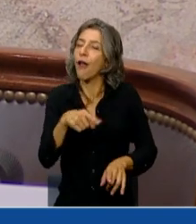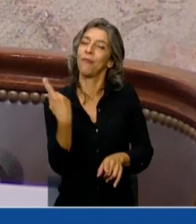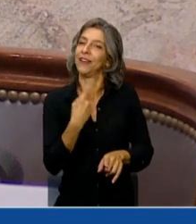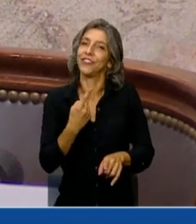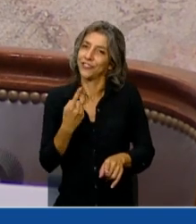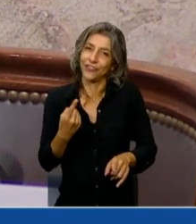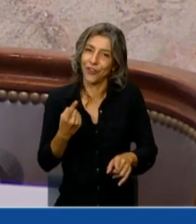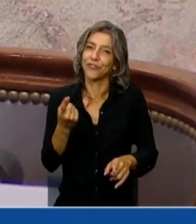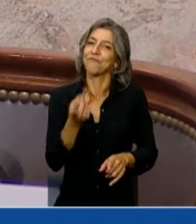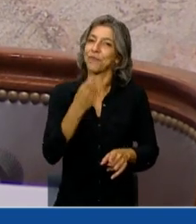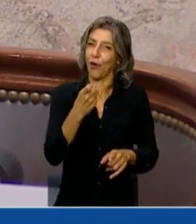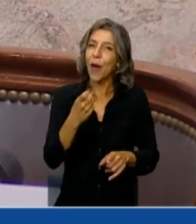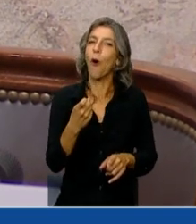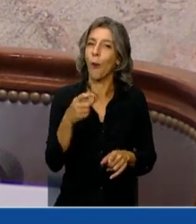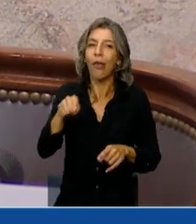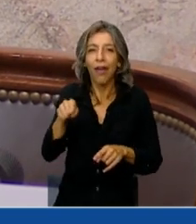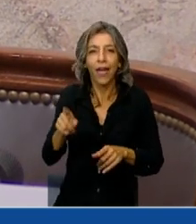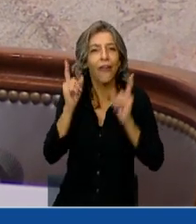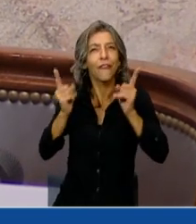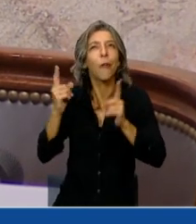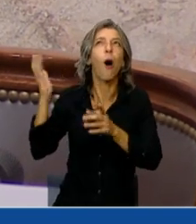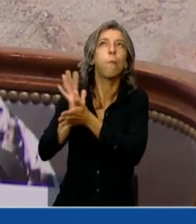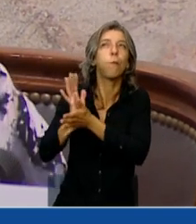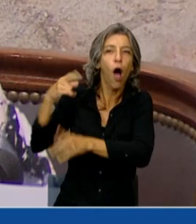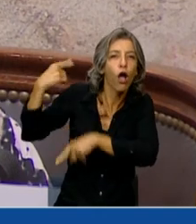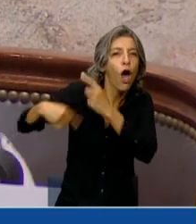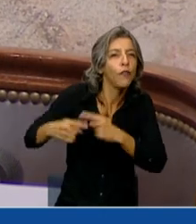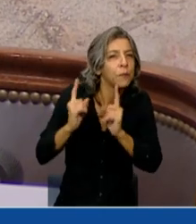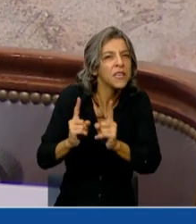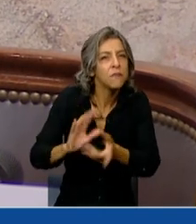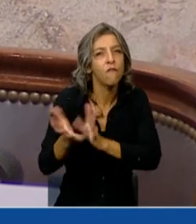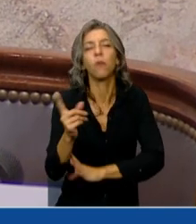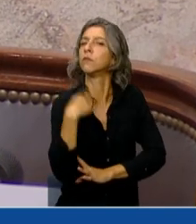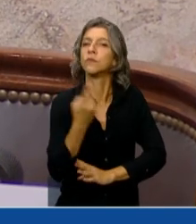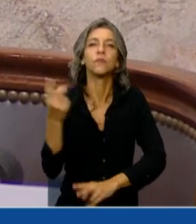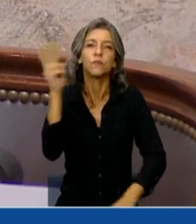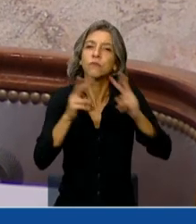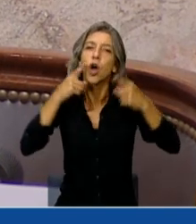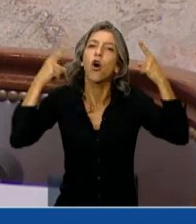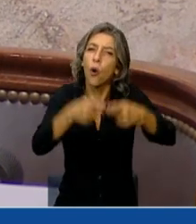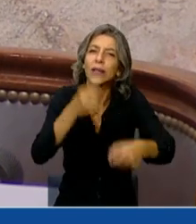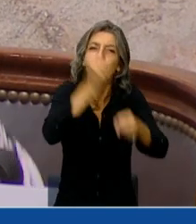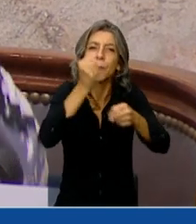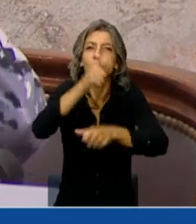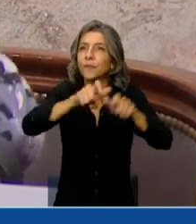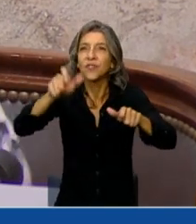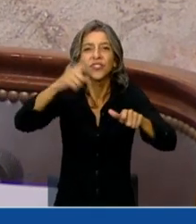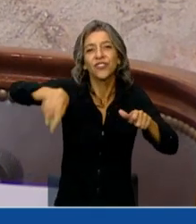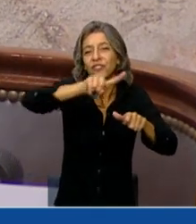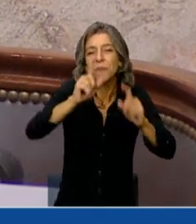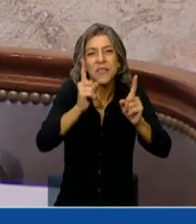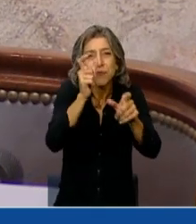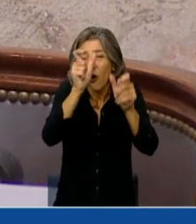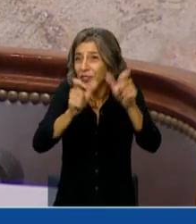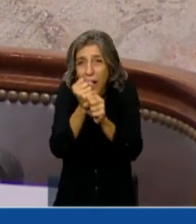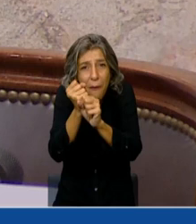nosotros vamos a seguir peleando por la independencia política de los trabajadores y las trabajadoras y por abrir una